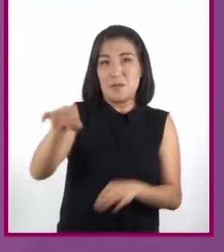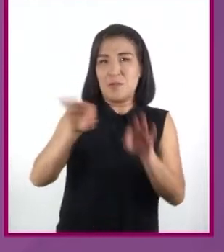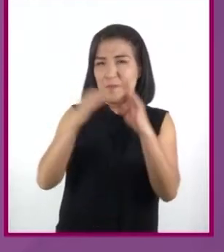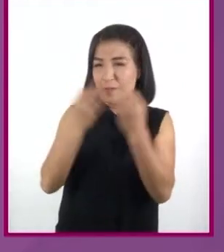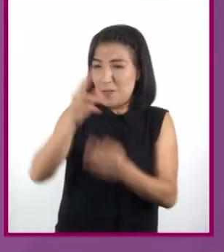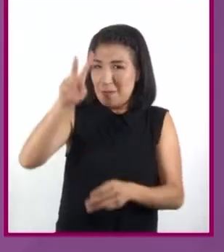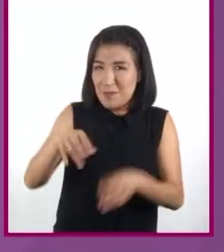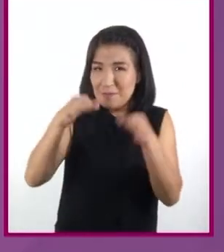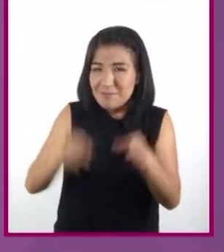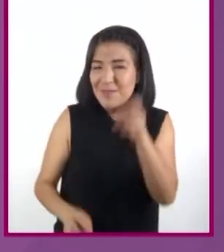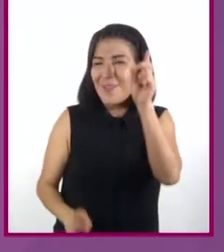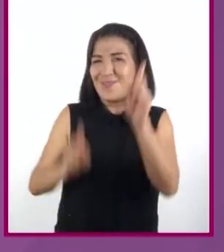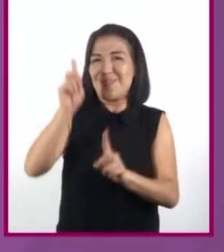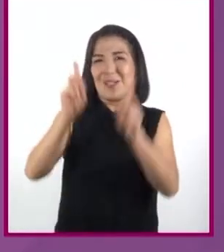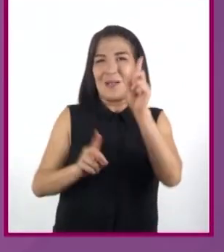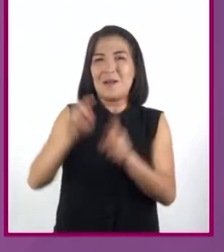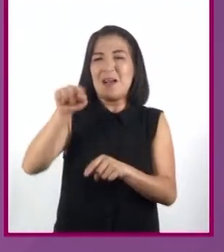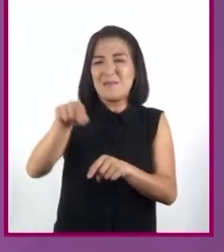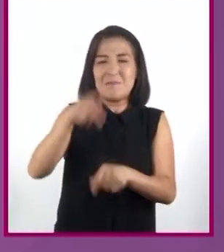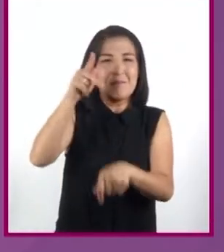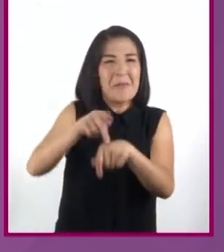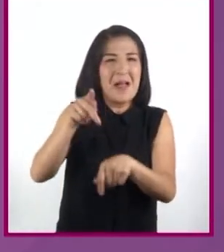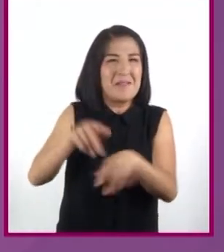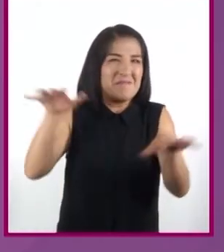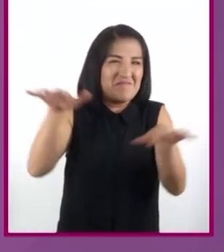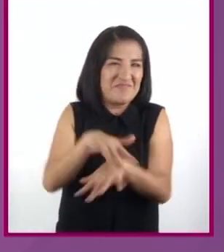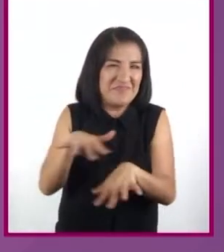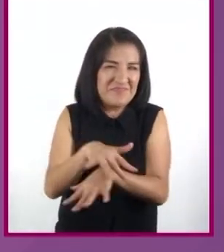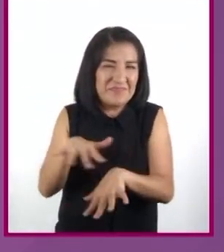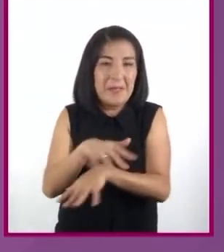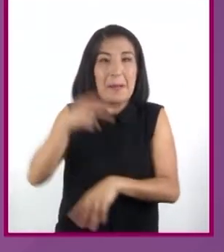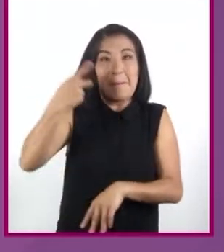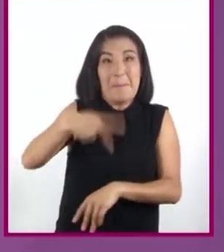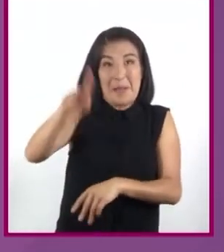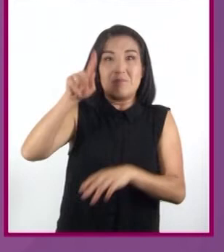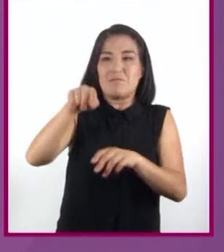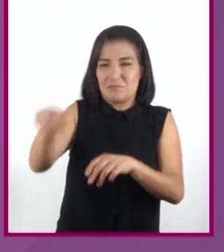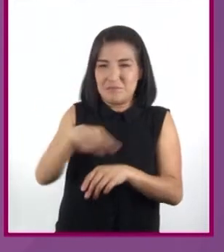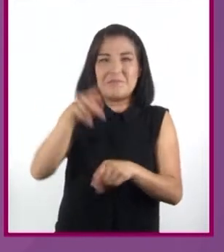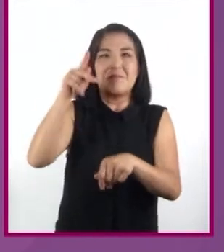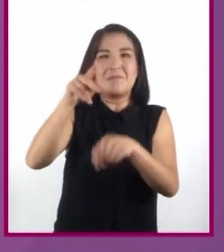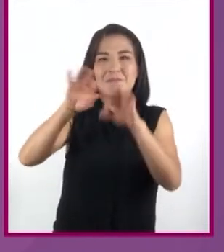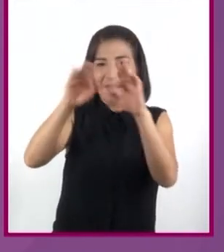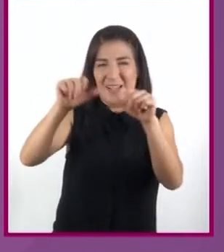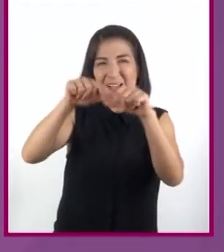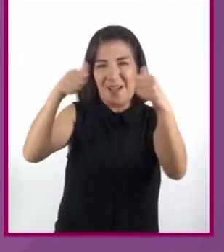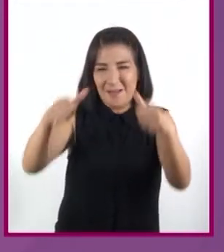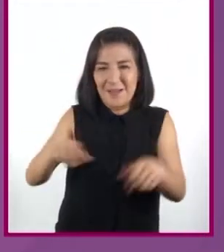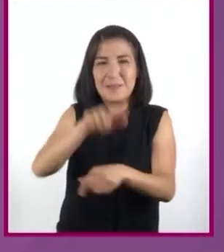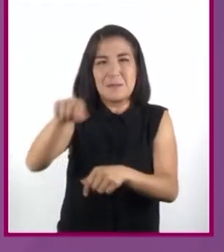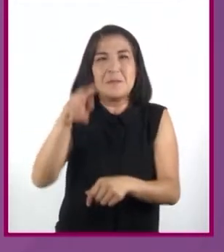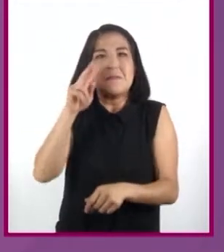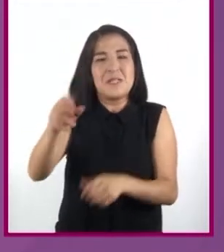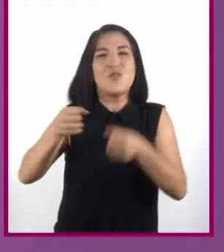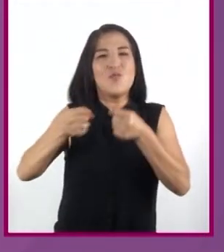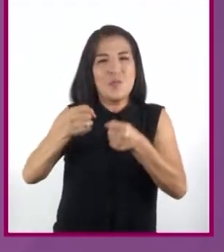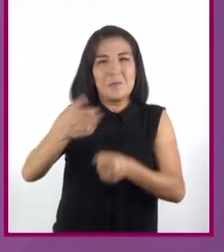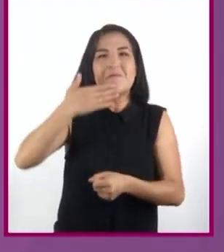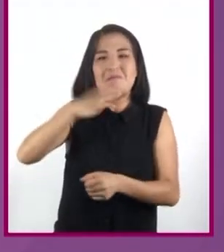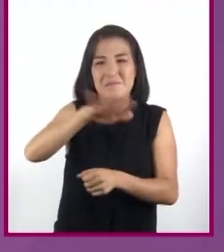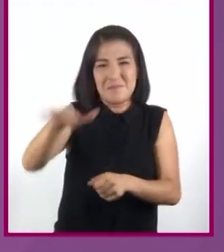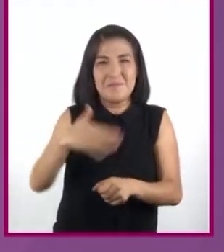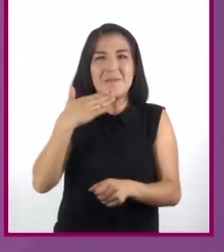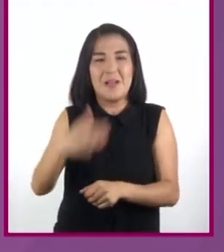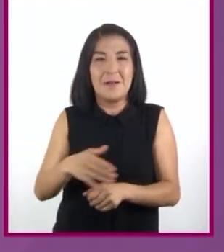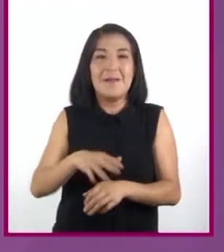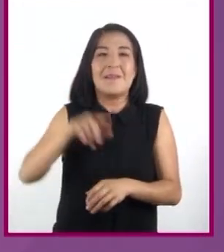dudo. La piedra es corriente, pero ello no aminora la elegancia de la postura o lo macizo del bloque. El